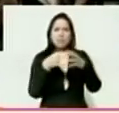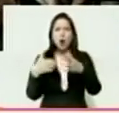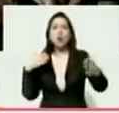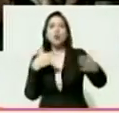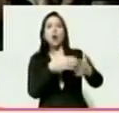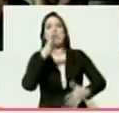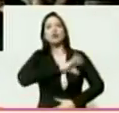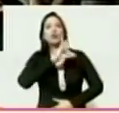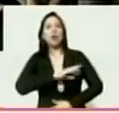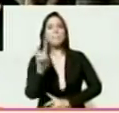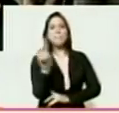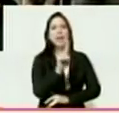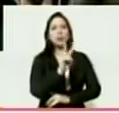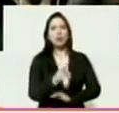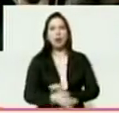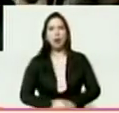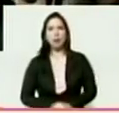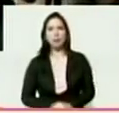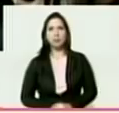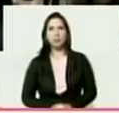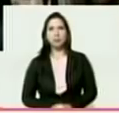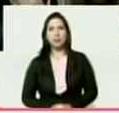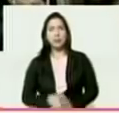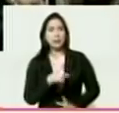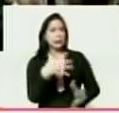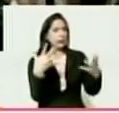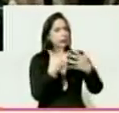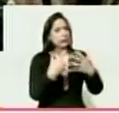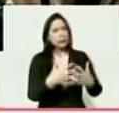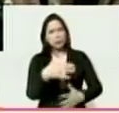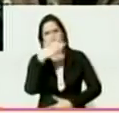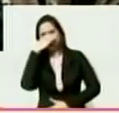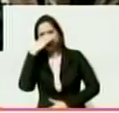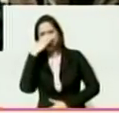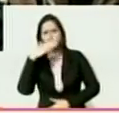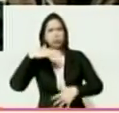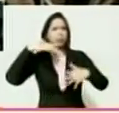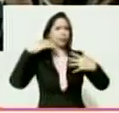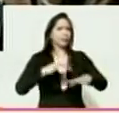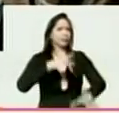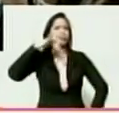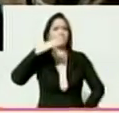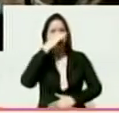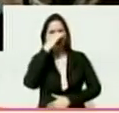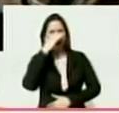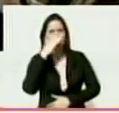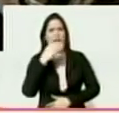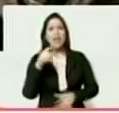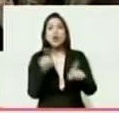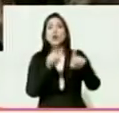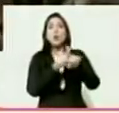la sociedad venezolana, es una guerra criminal, tan criminal como el que lanza bombas.